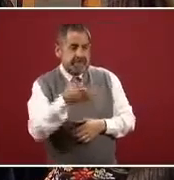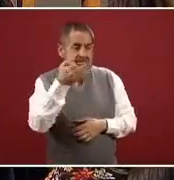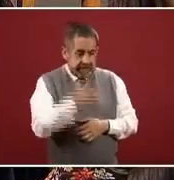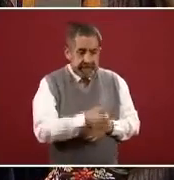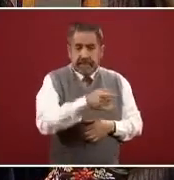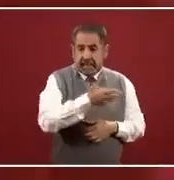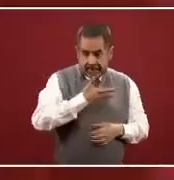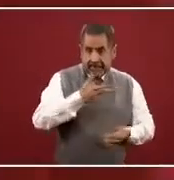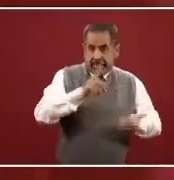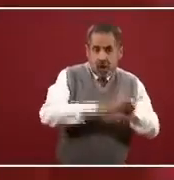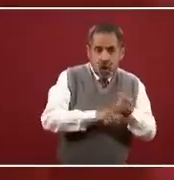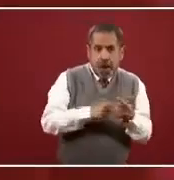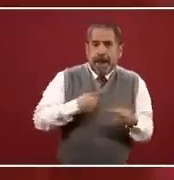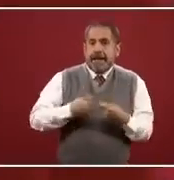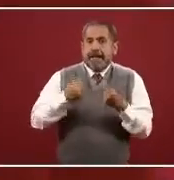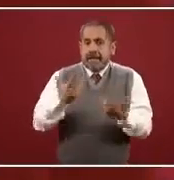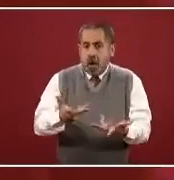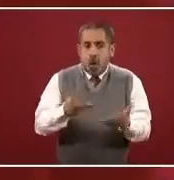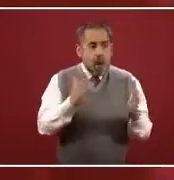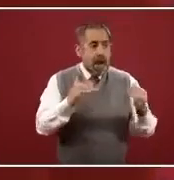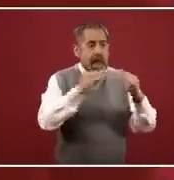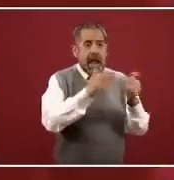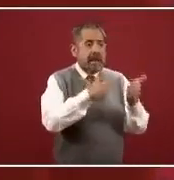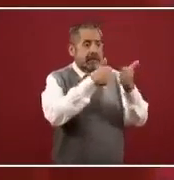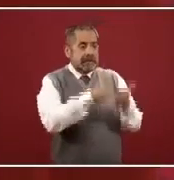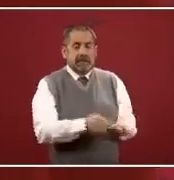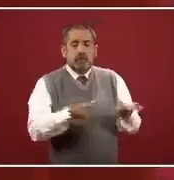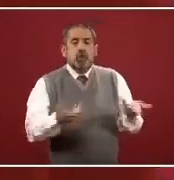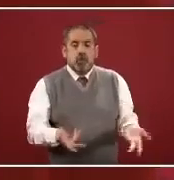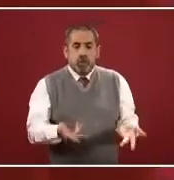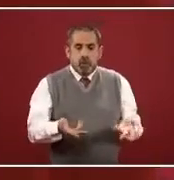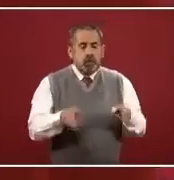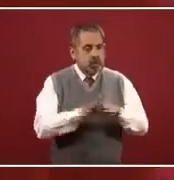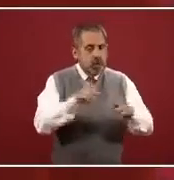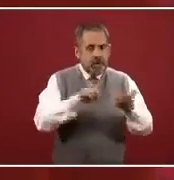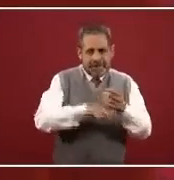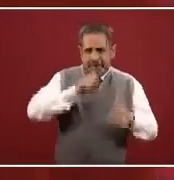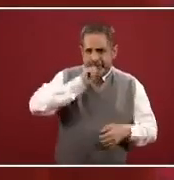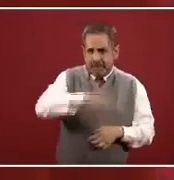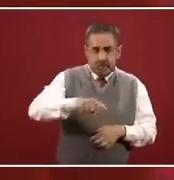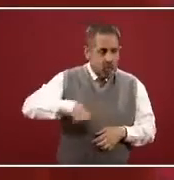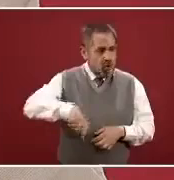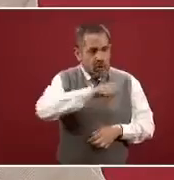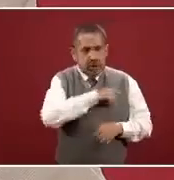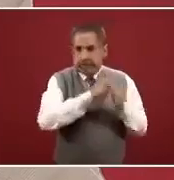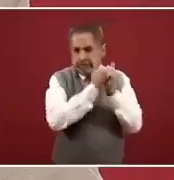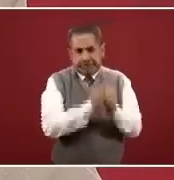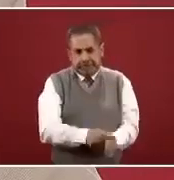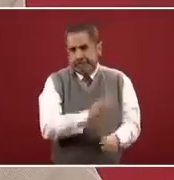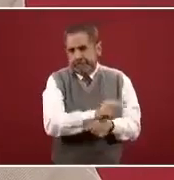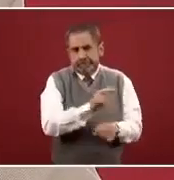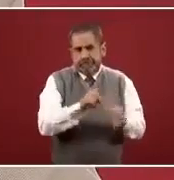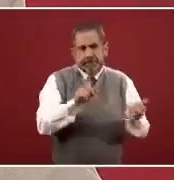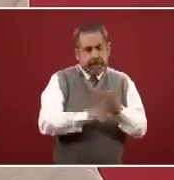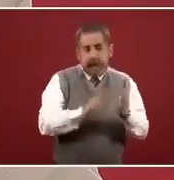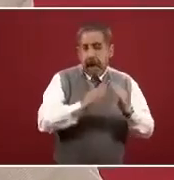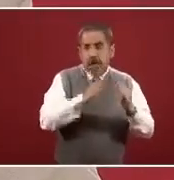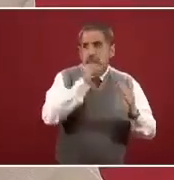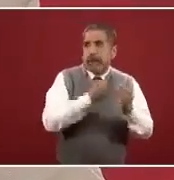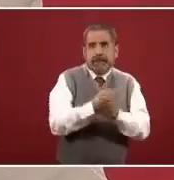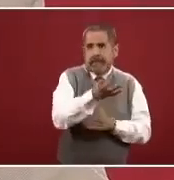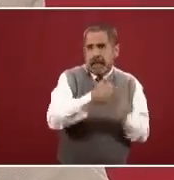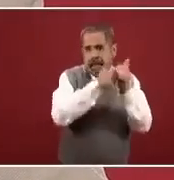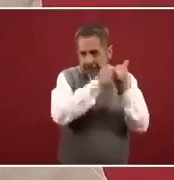Estamos hablando precisamente de estas personas que fueron confirmadas y que están en su resguardo o estuvieron en su resguardo domiciliario. En